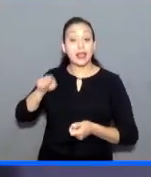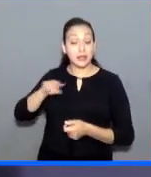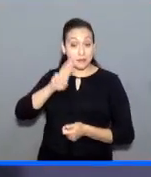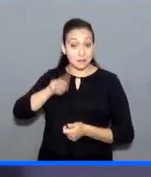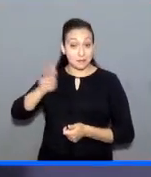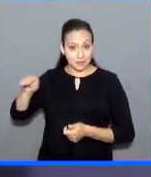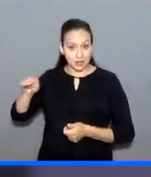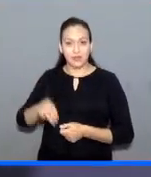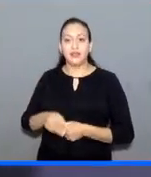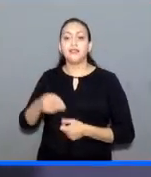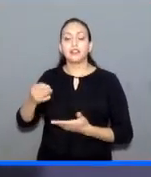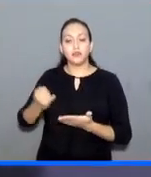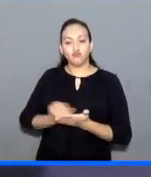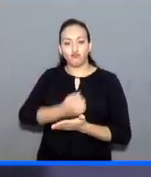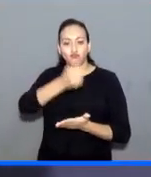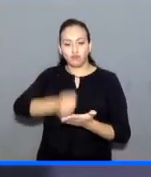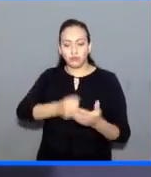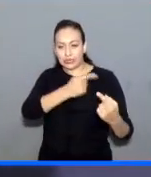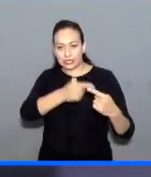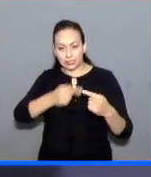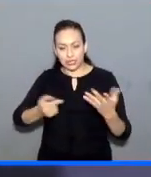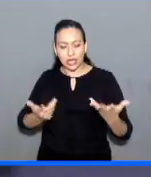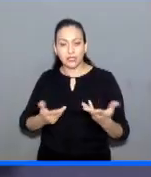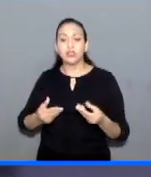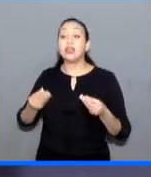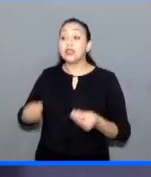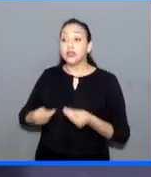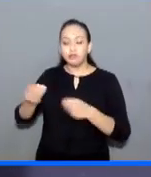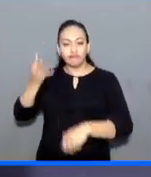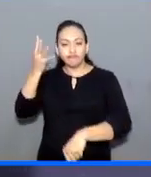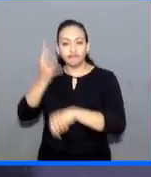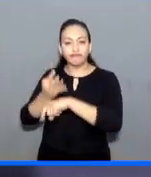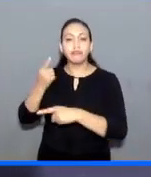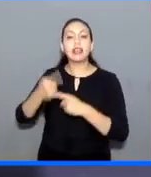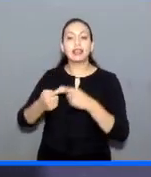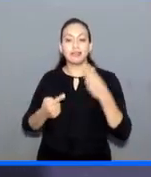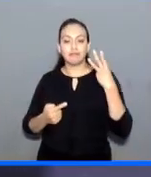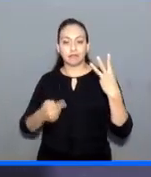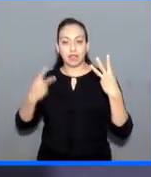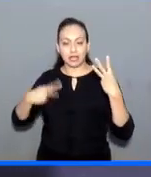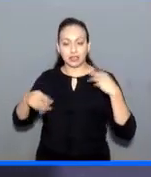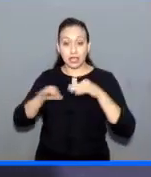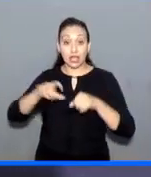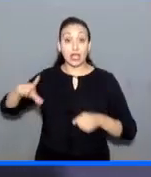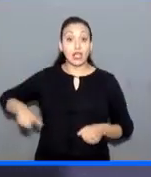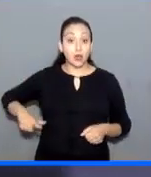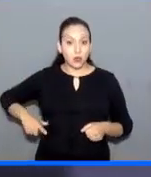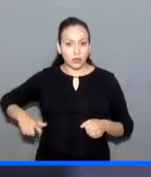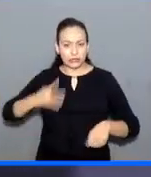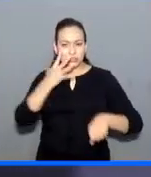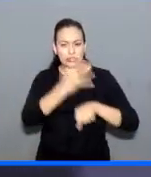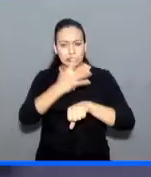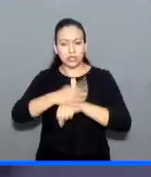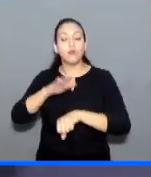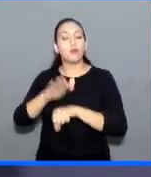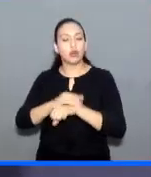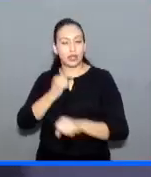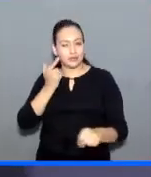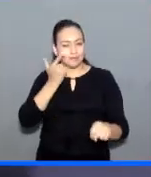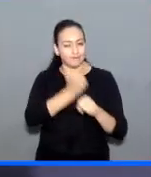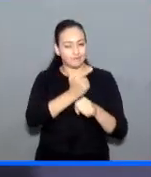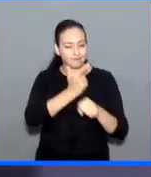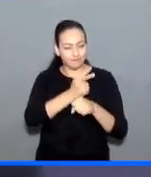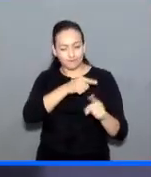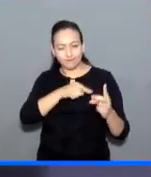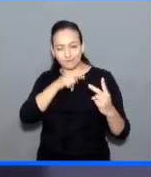emitió sentencias con las cuales impuso sanciones a 3 personas servidoras públicas, tras acreditar diversas irregularidades en